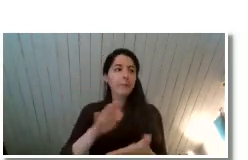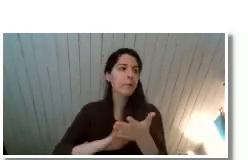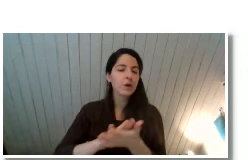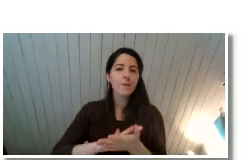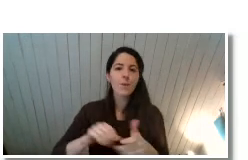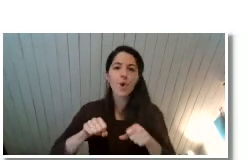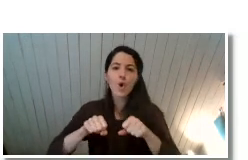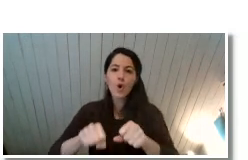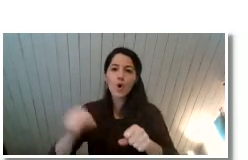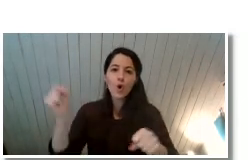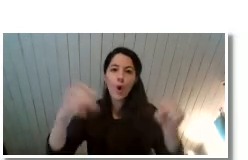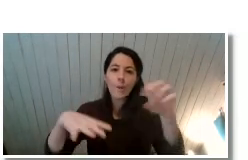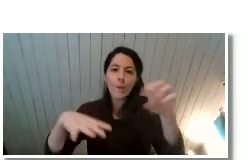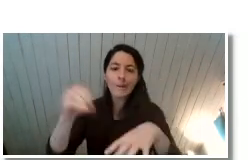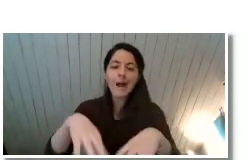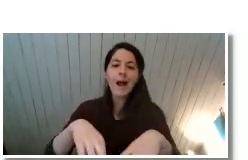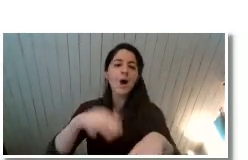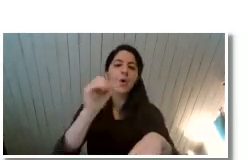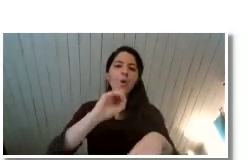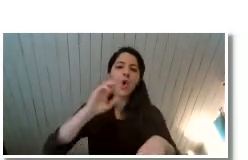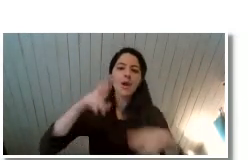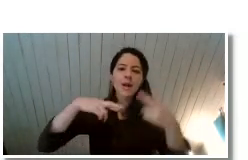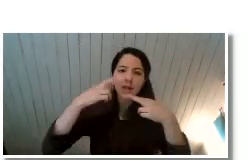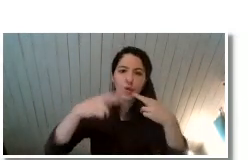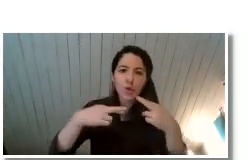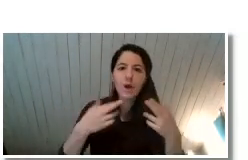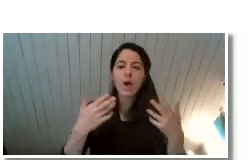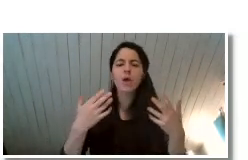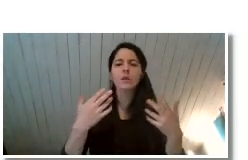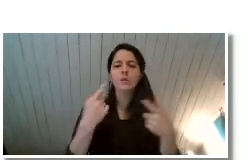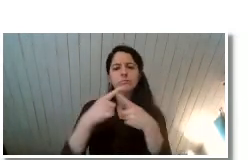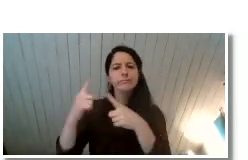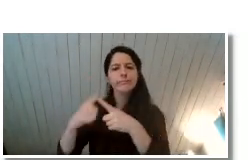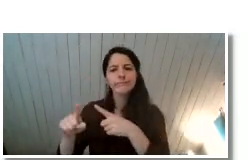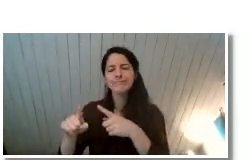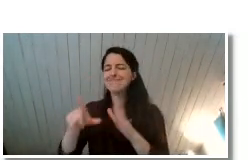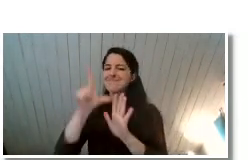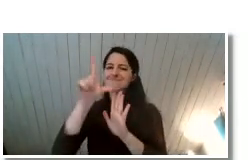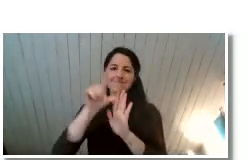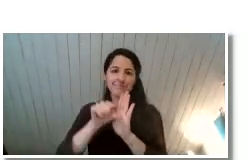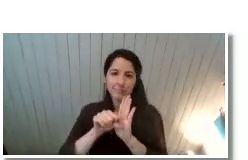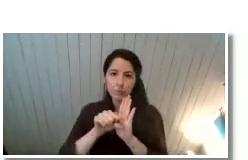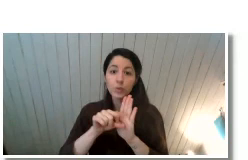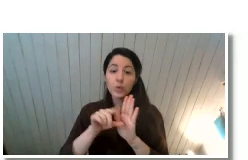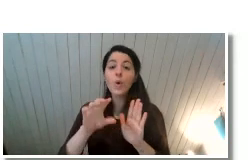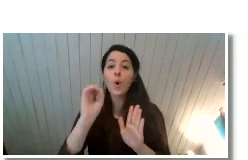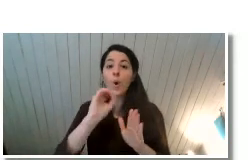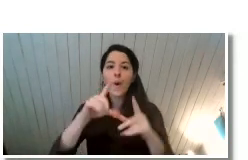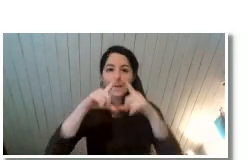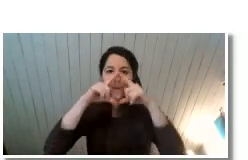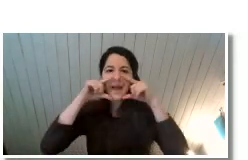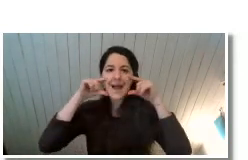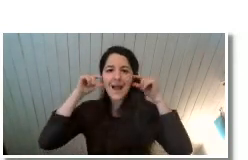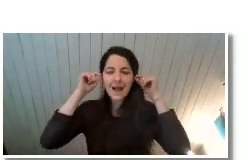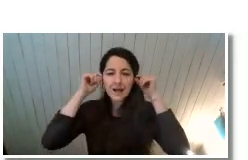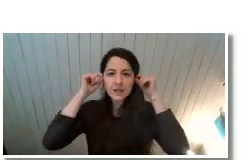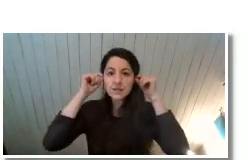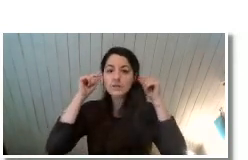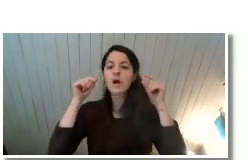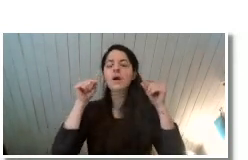restaurantes, etcétera. Utilizar la mascarilla en los espacios públicos. Esto es súper, súper, súper